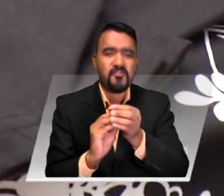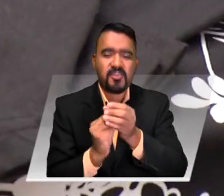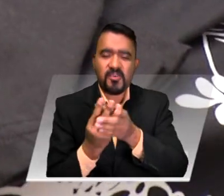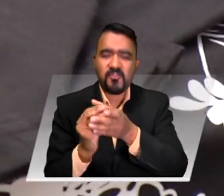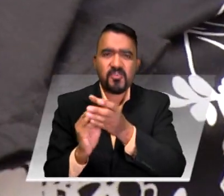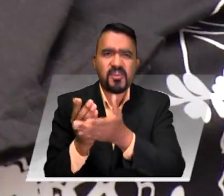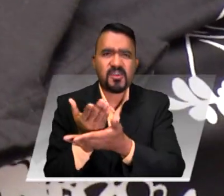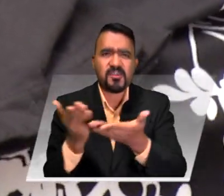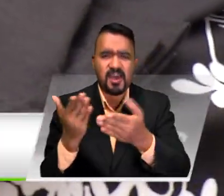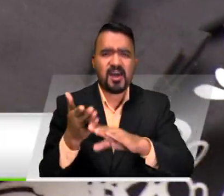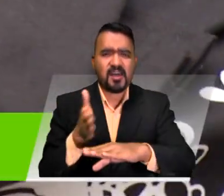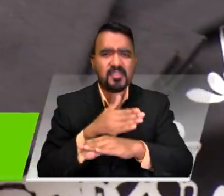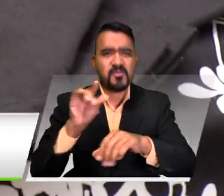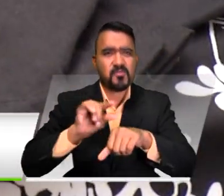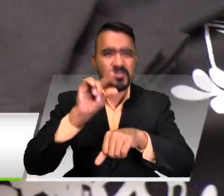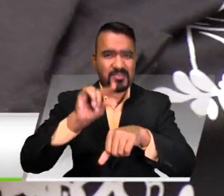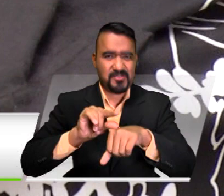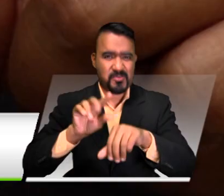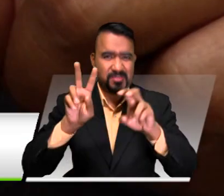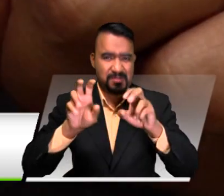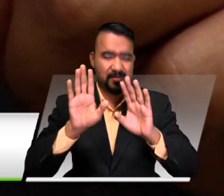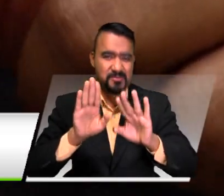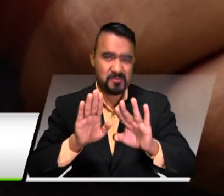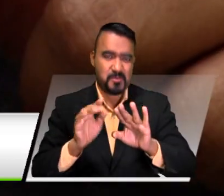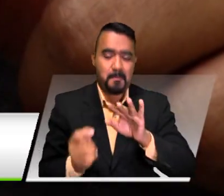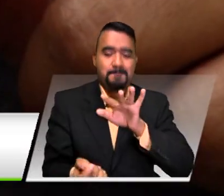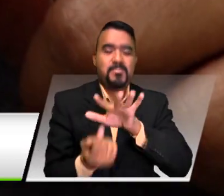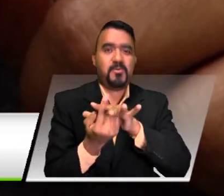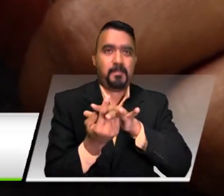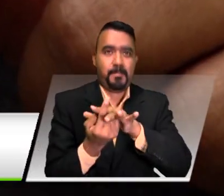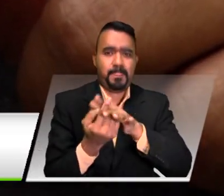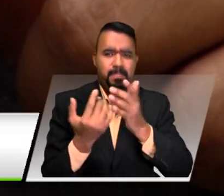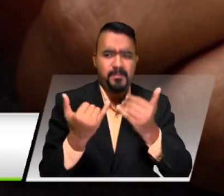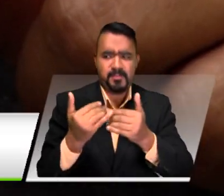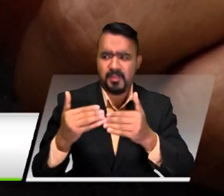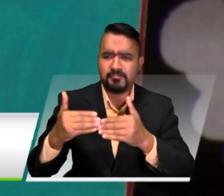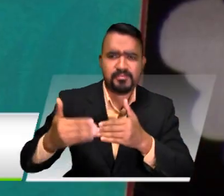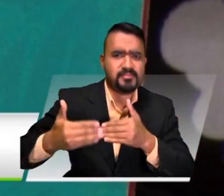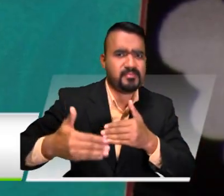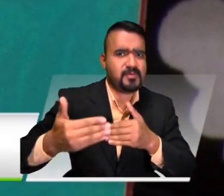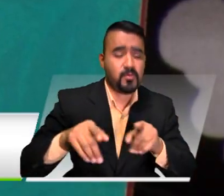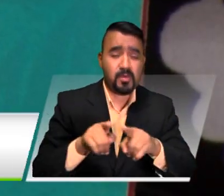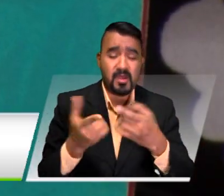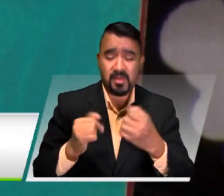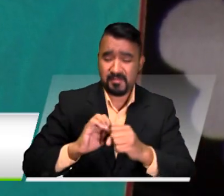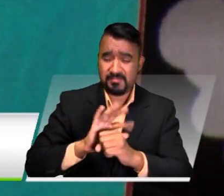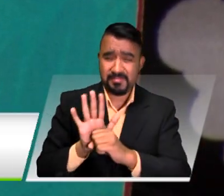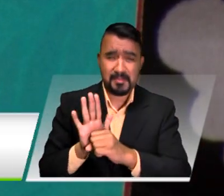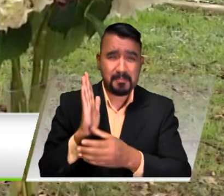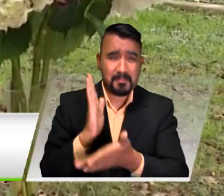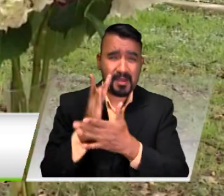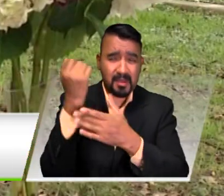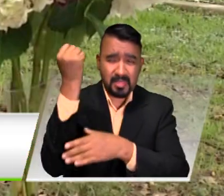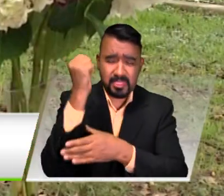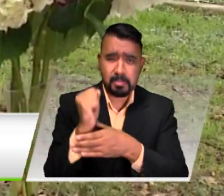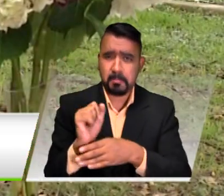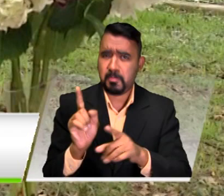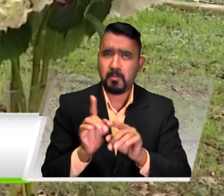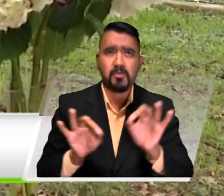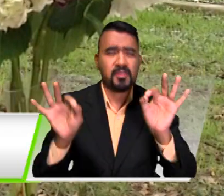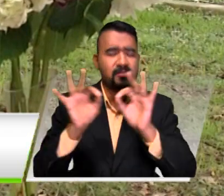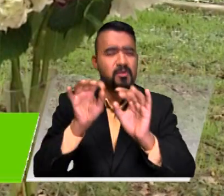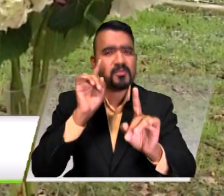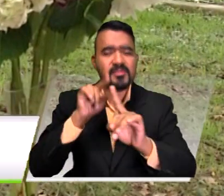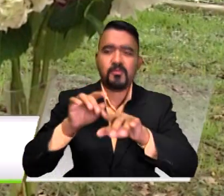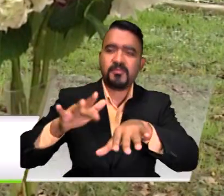con dos palabras claves, moda y flores. Es florecer desde el ser y alimentarnos desde el ser. Alimentamos desde el